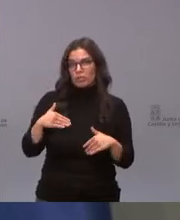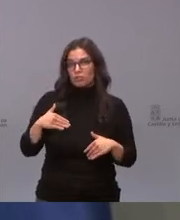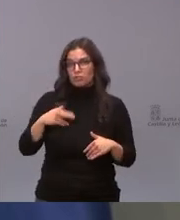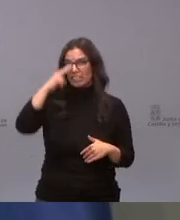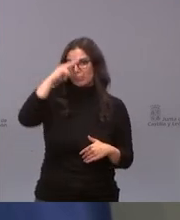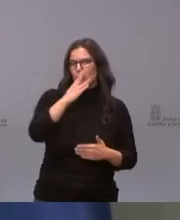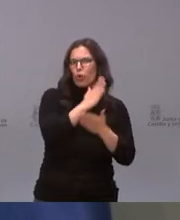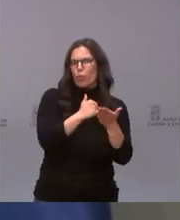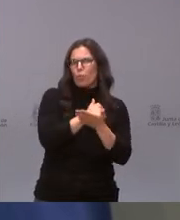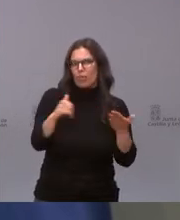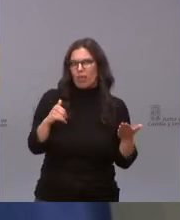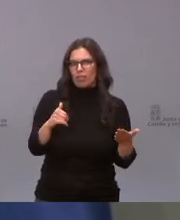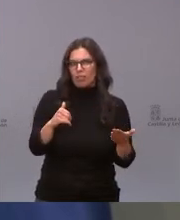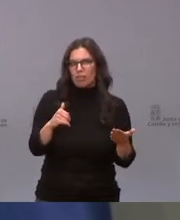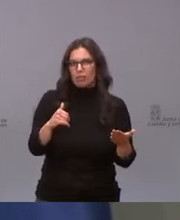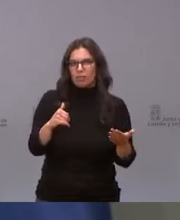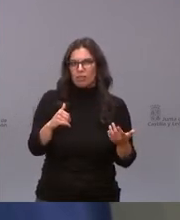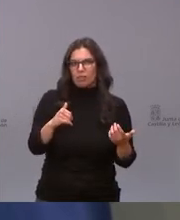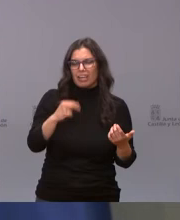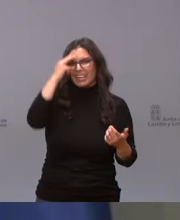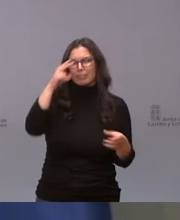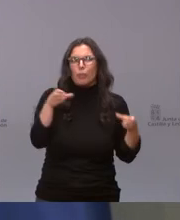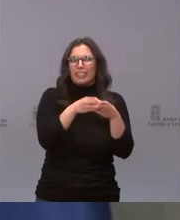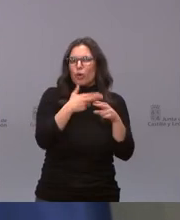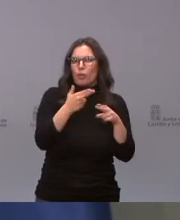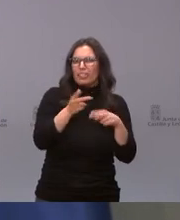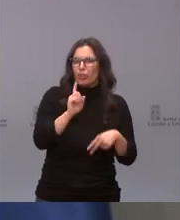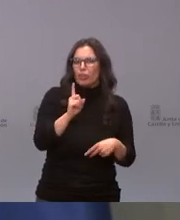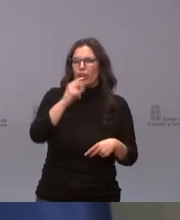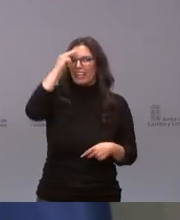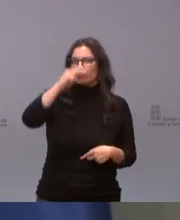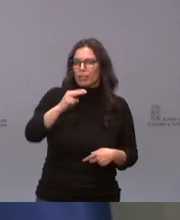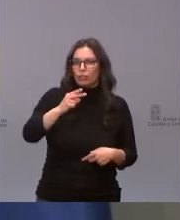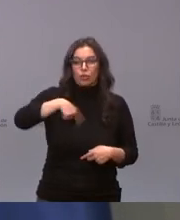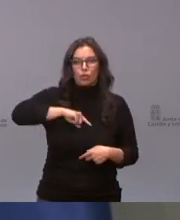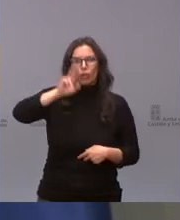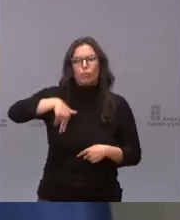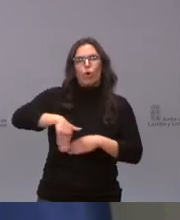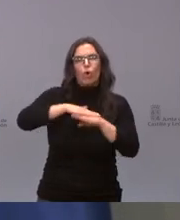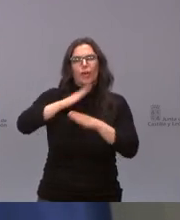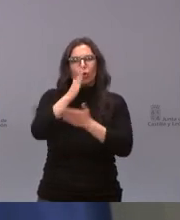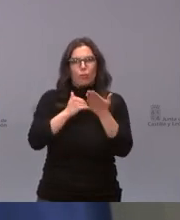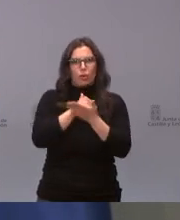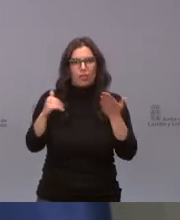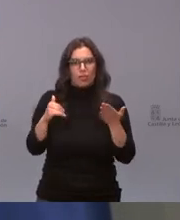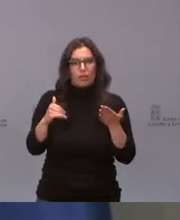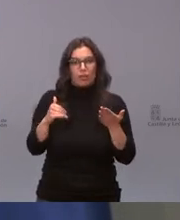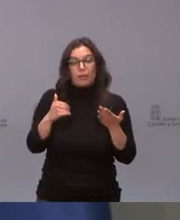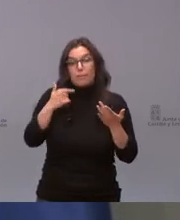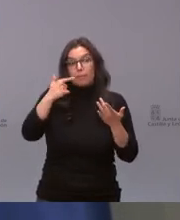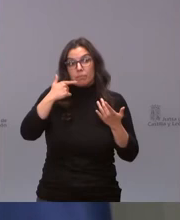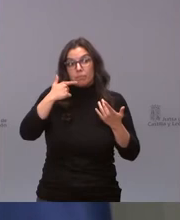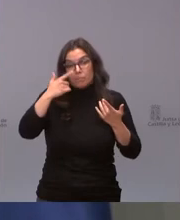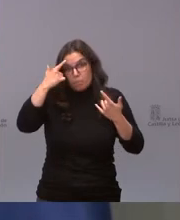falta de respeto a unos partidos, es una falta de respeto a la comunidad. Nosotros somos el gobierno de la comunidad autónoma y